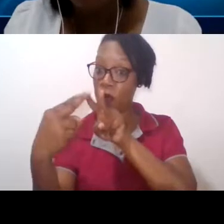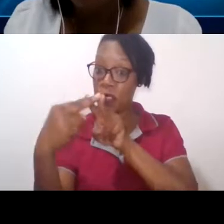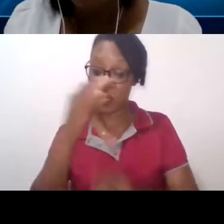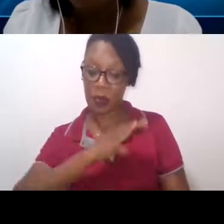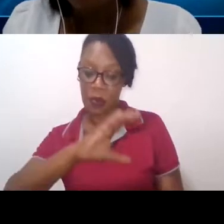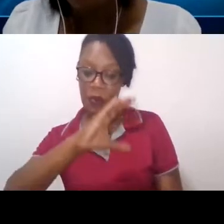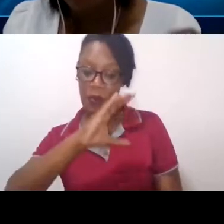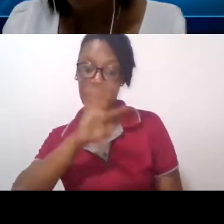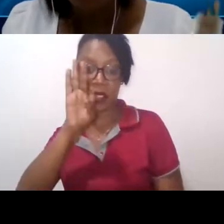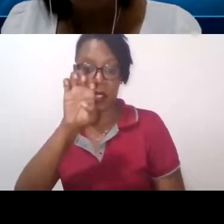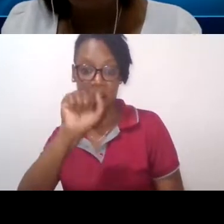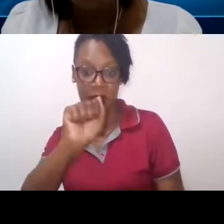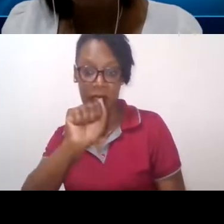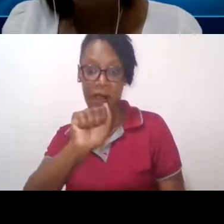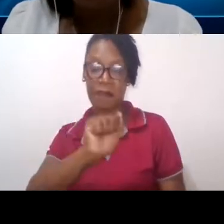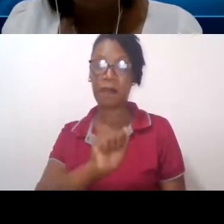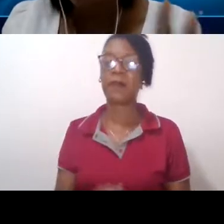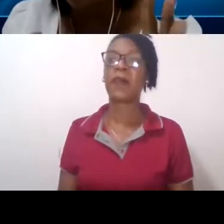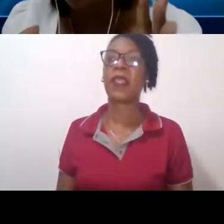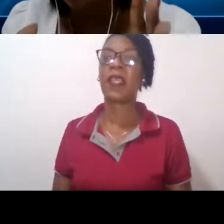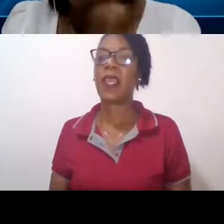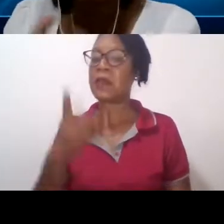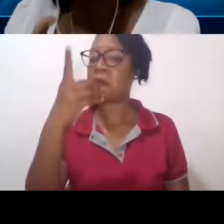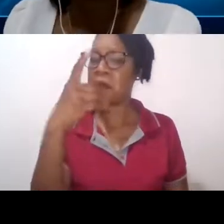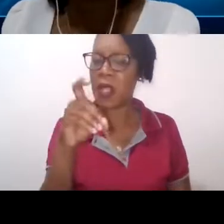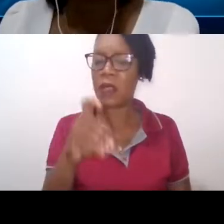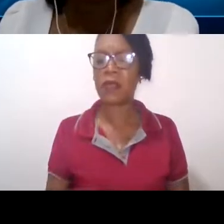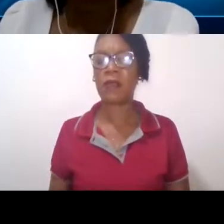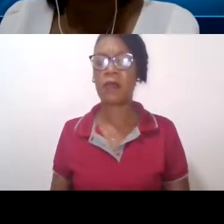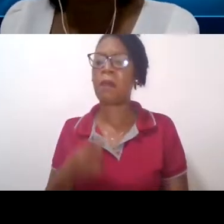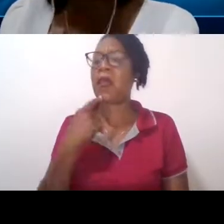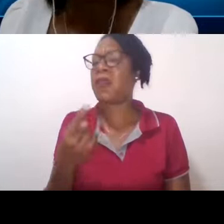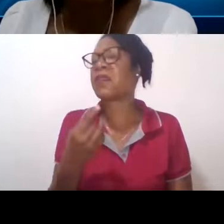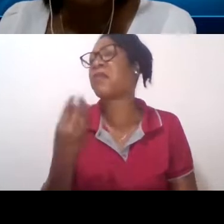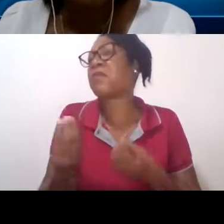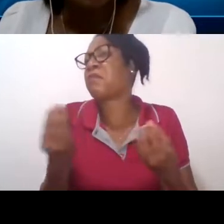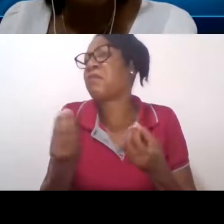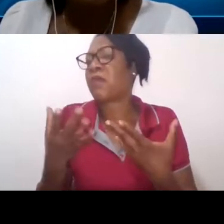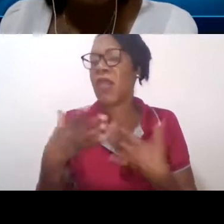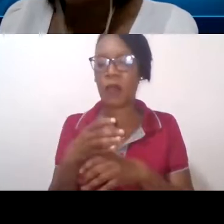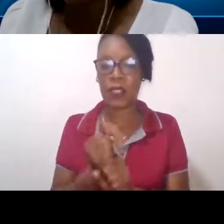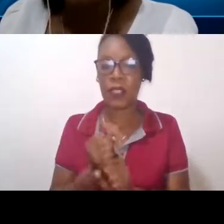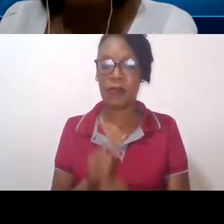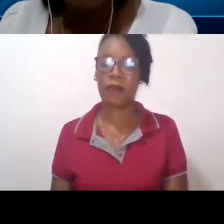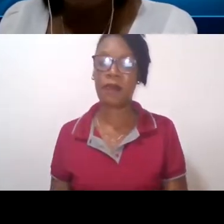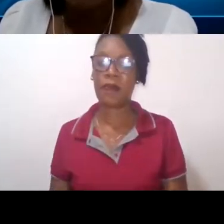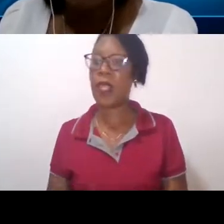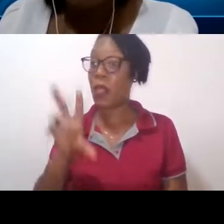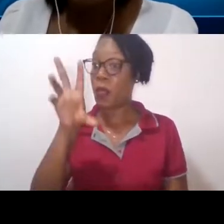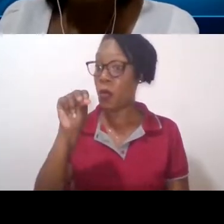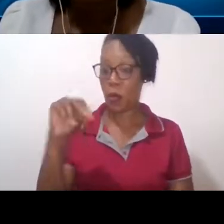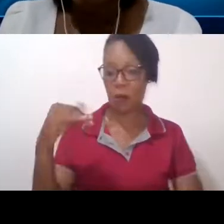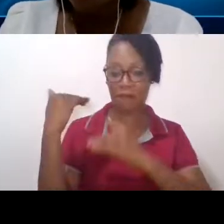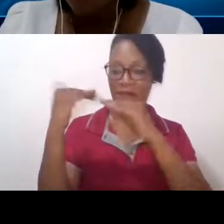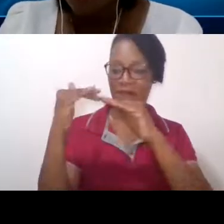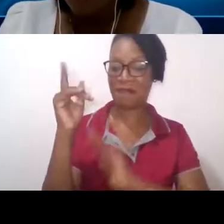solamente, tengo un diagnóstico, eso me dice por dónde tengo que caminar, qué tengo que potenciar, no me limita. Y